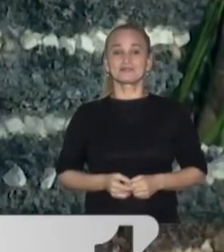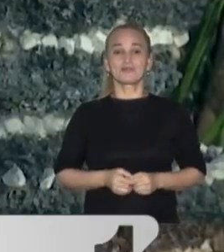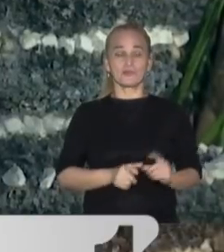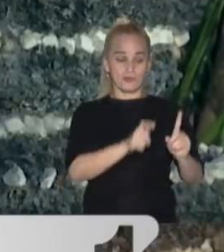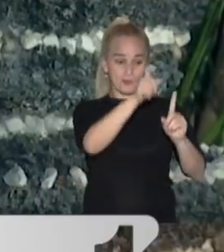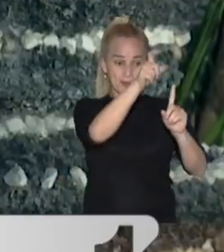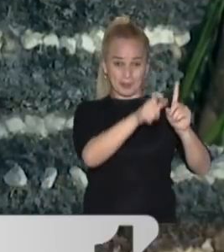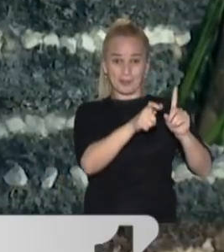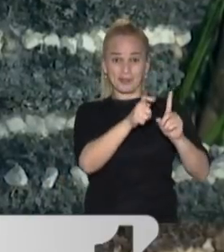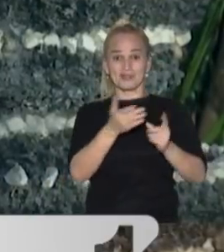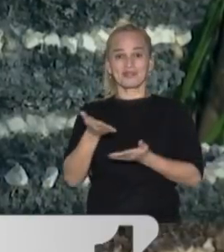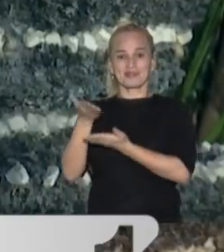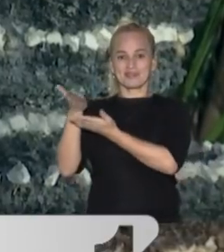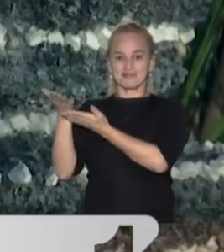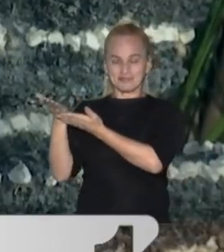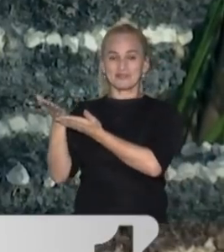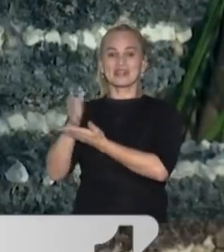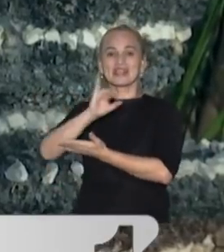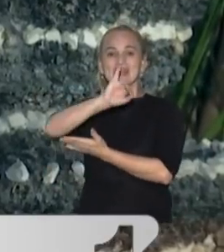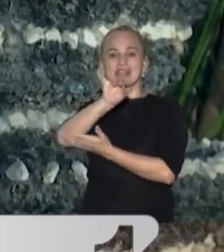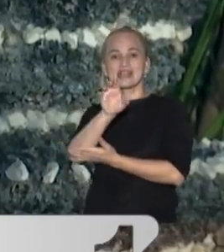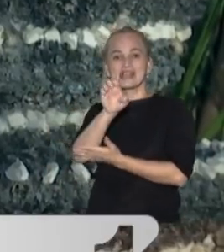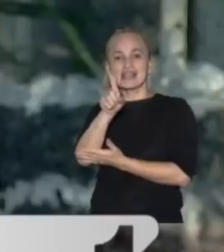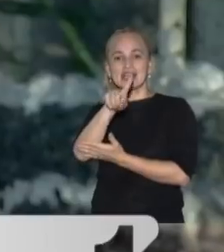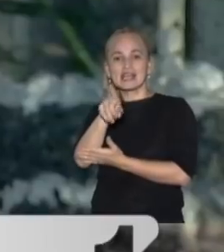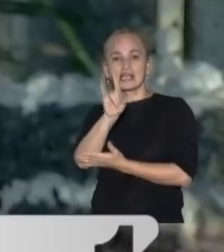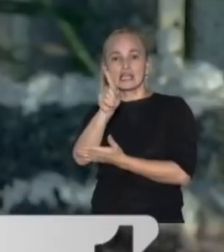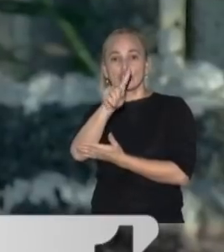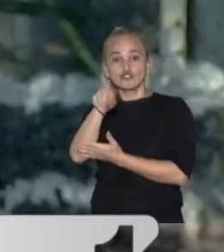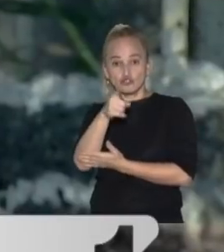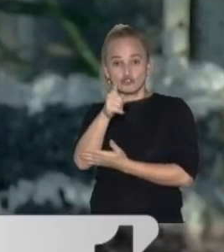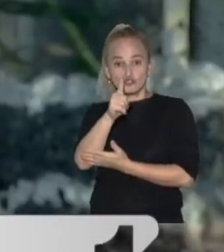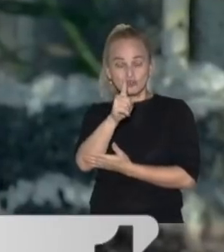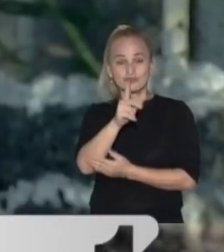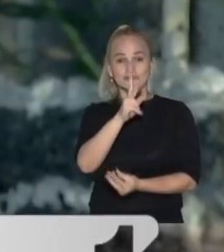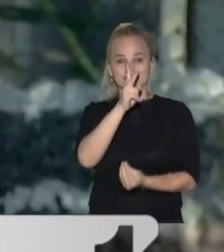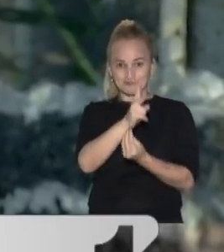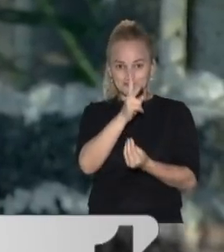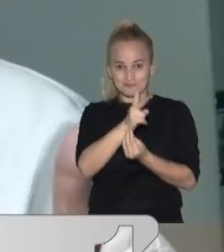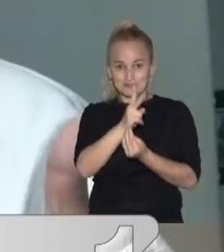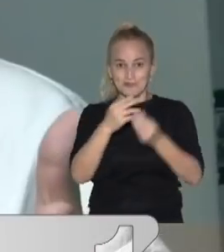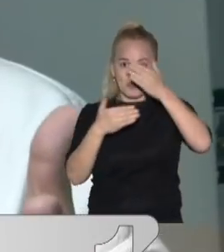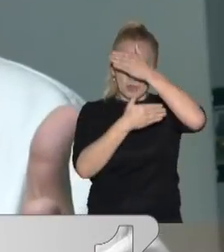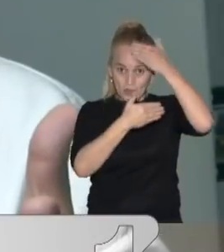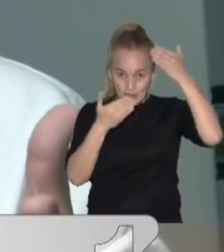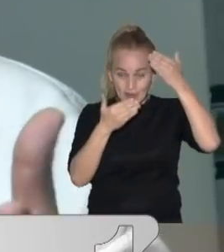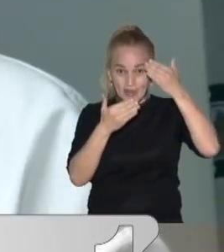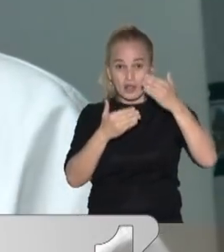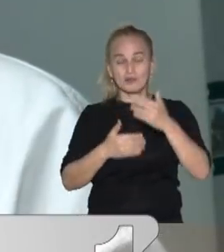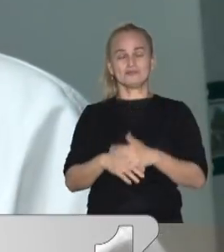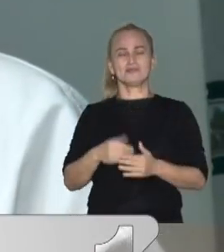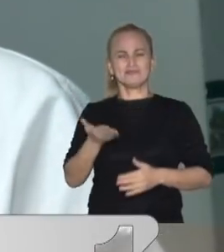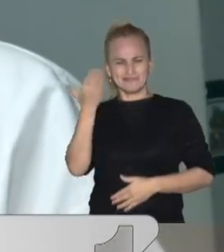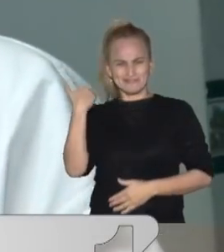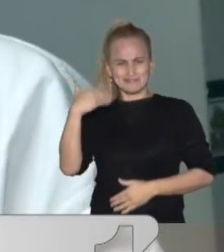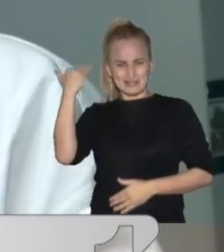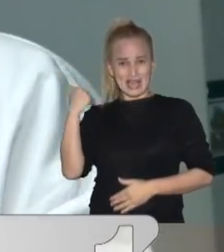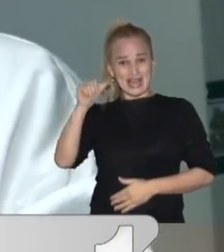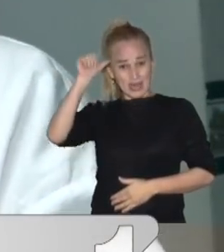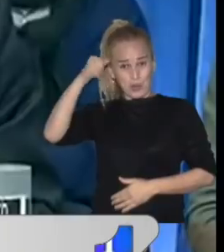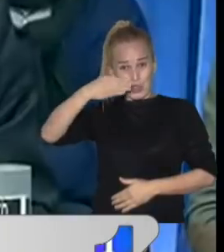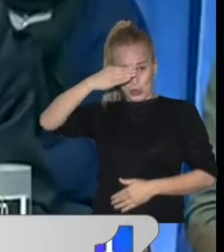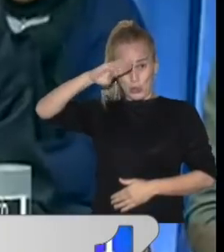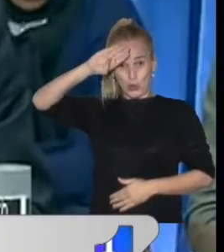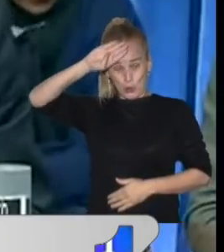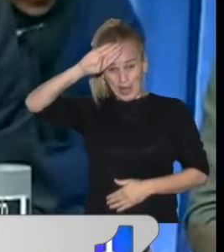Jesús Santrich fue parte del Estado Mayor de las FARC y uno de los jefes del Bloque Caribe de esa organización armada. Desde el inicio del proceso de paz en La Habana, fue uno